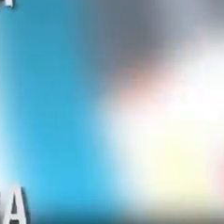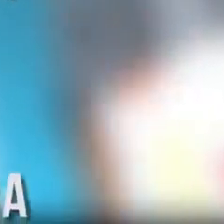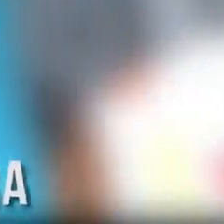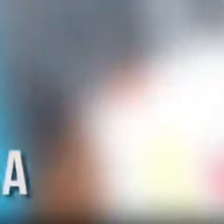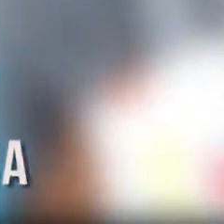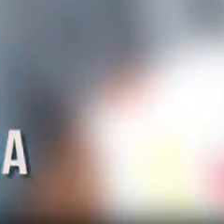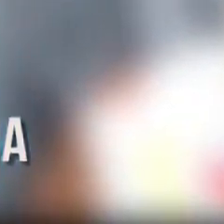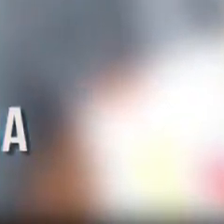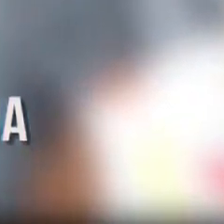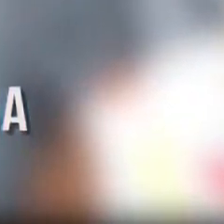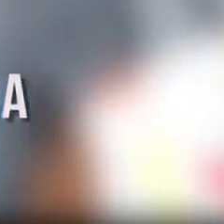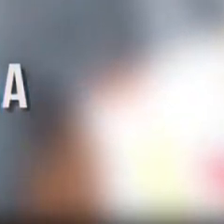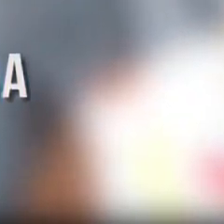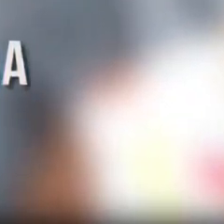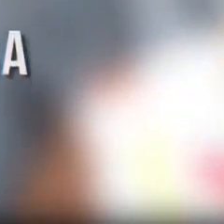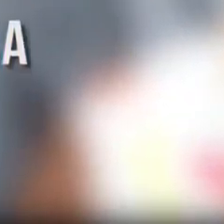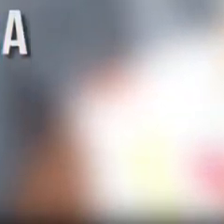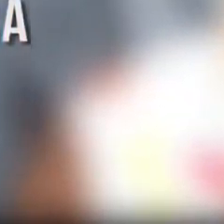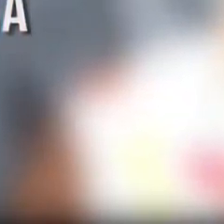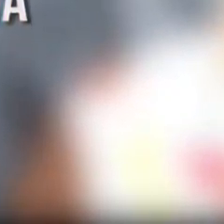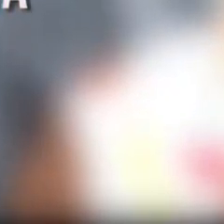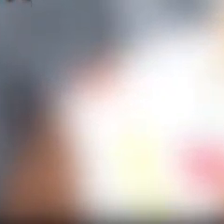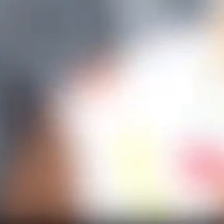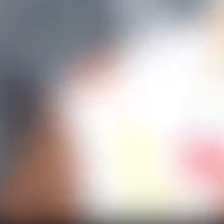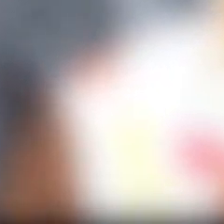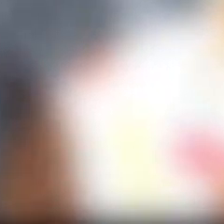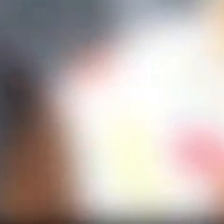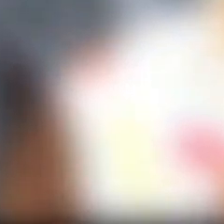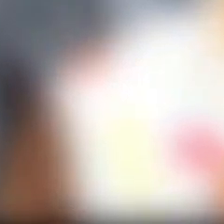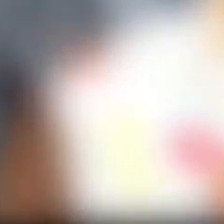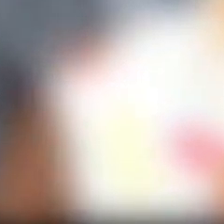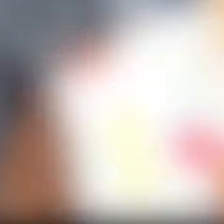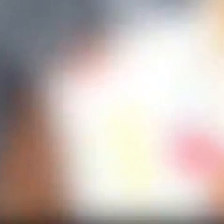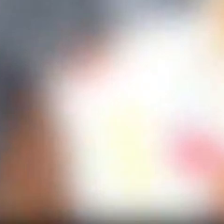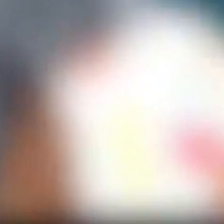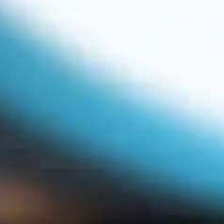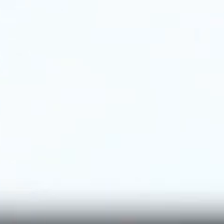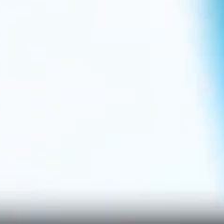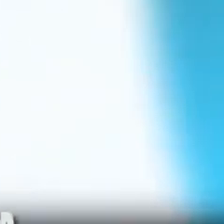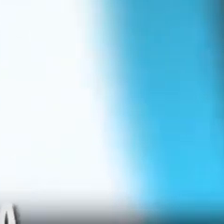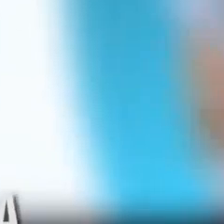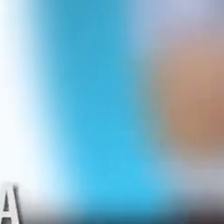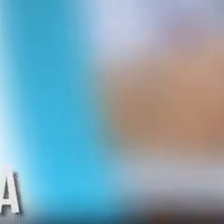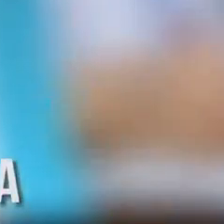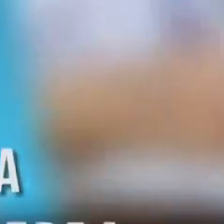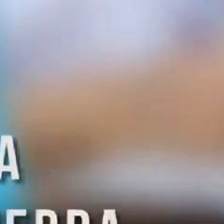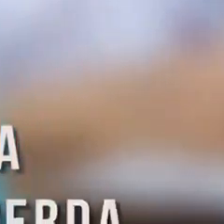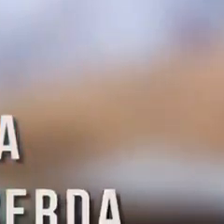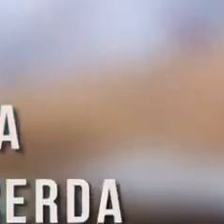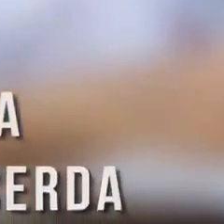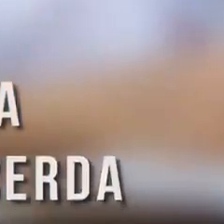este mismo canal para seguir conversando sobre temas de salud. Recuerde que prevenir también es salud.